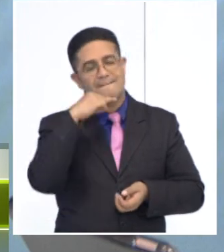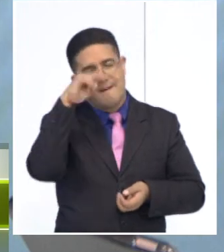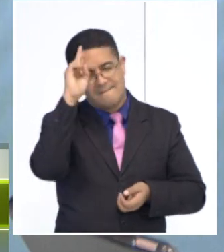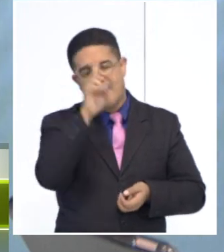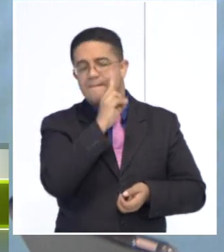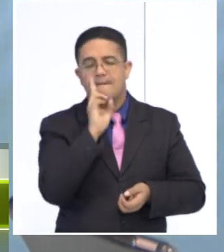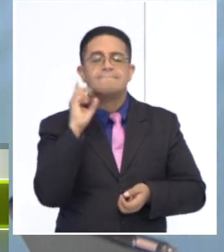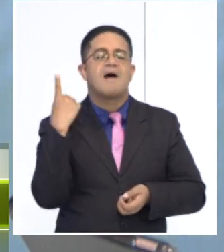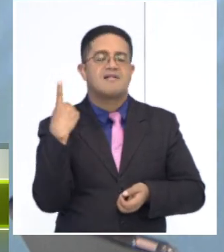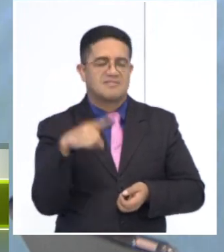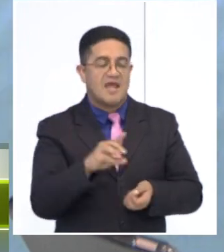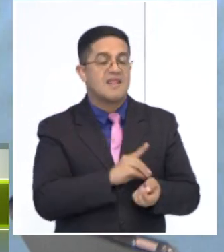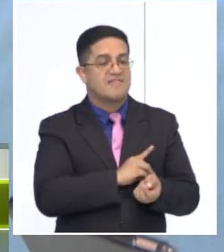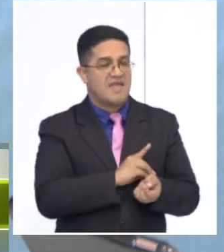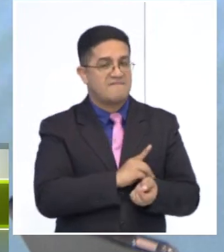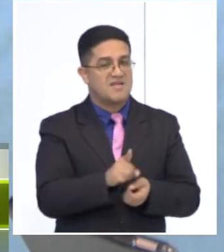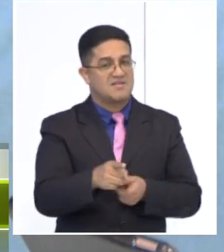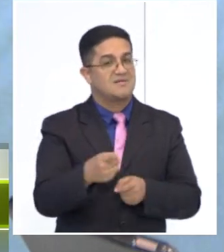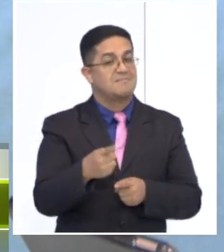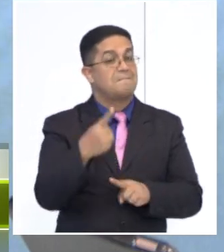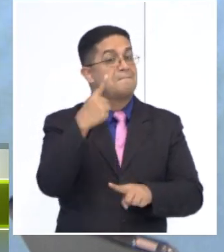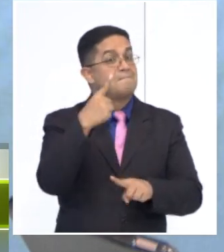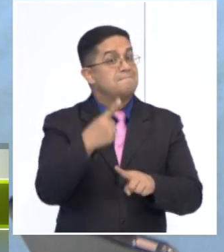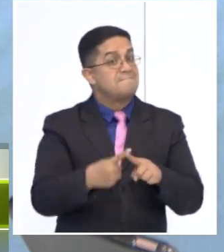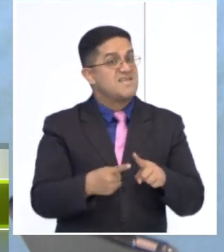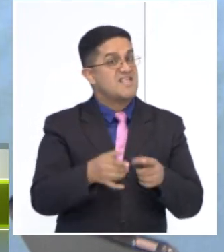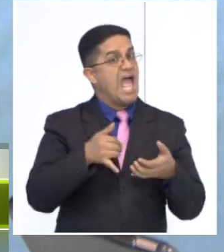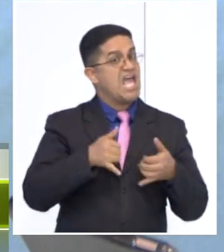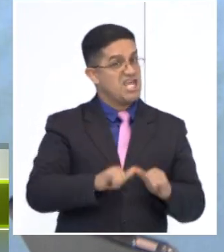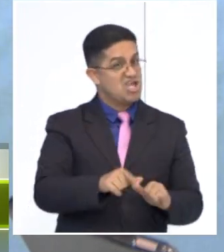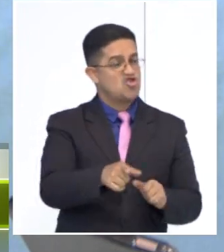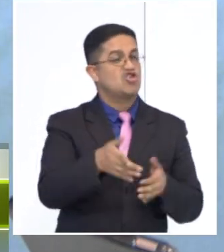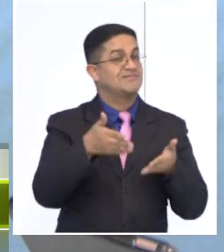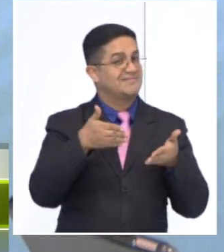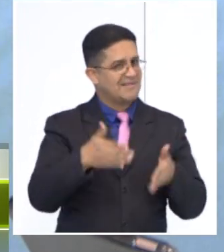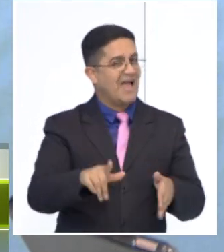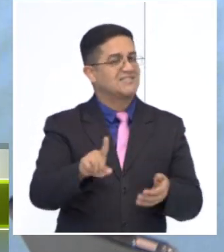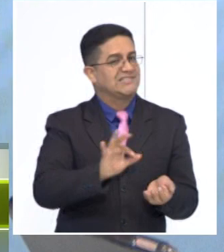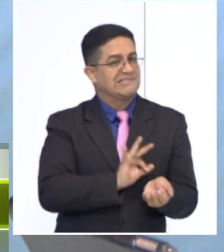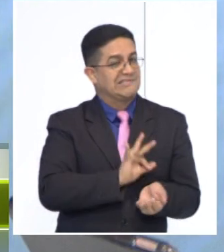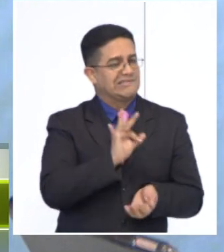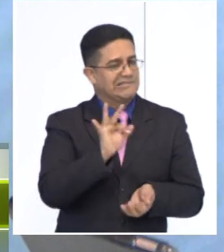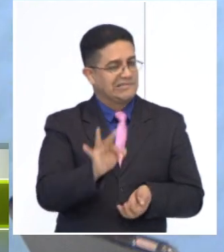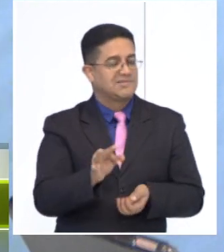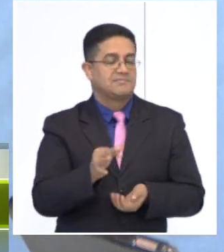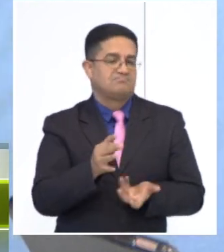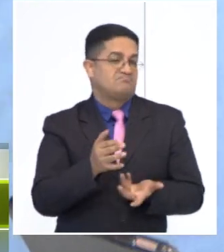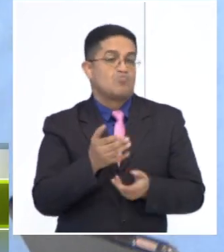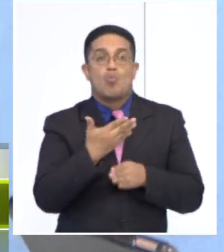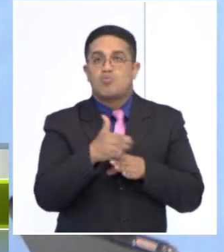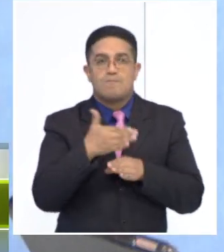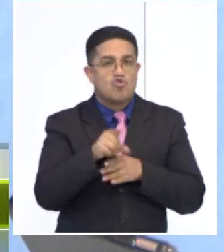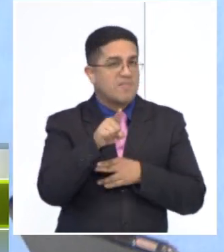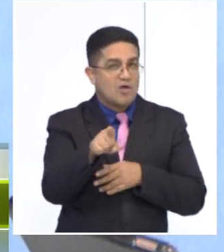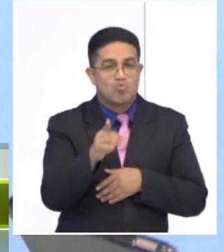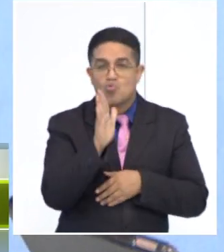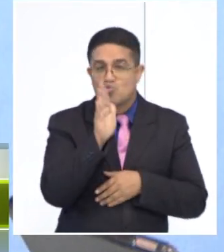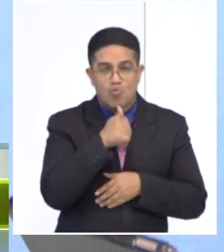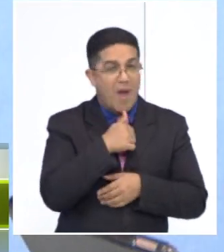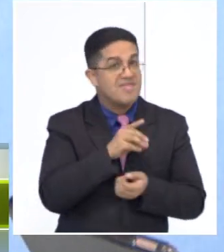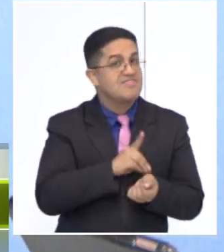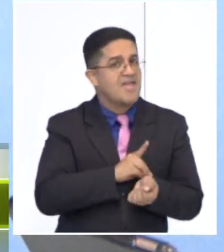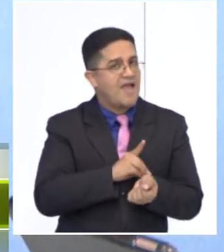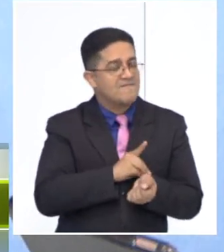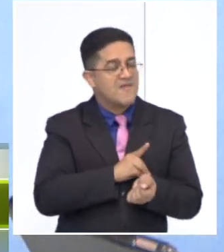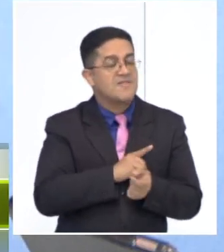son diabéticos, la mitad de los hijos van a ser diabéticos y la otra mitad no va a ser diabético. Y de esos que no sean diabéticos, por los